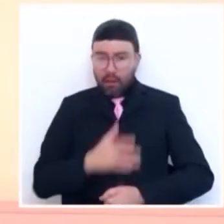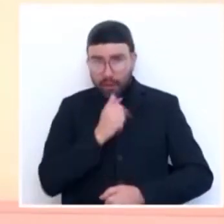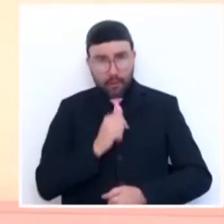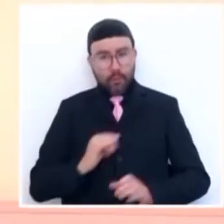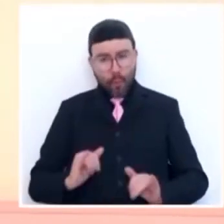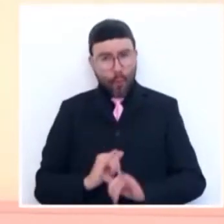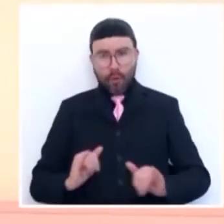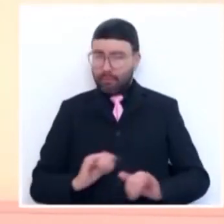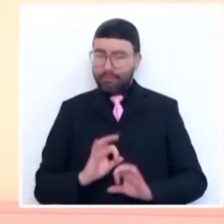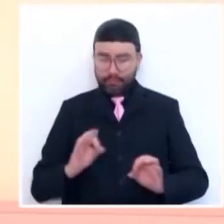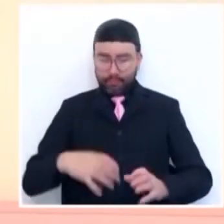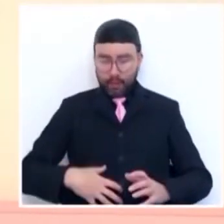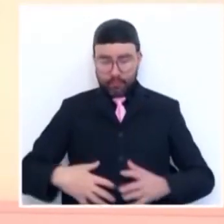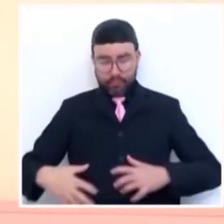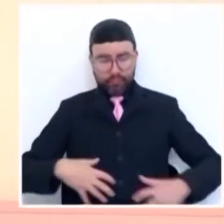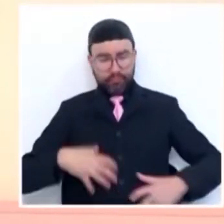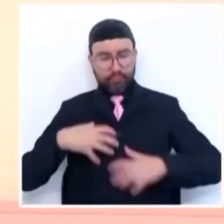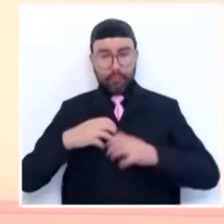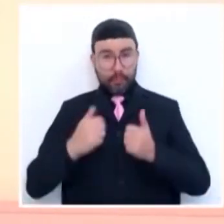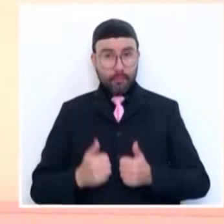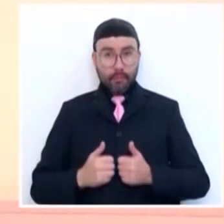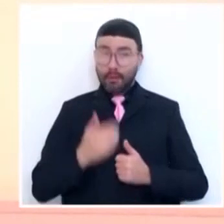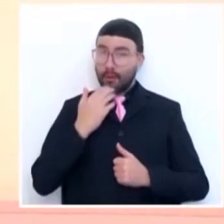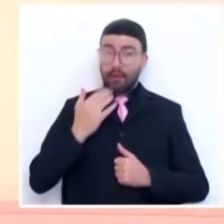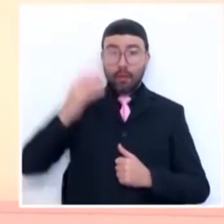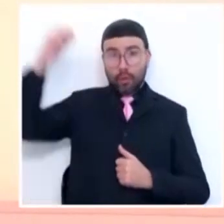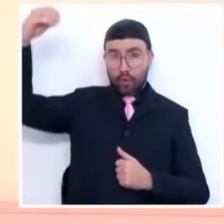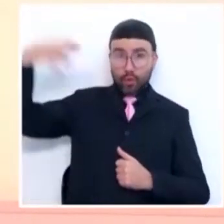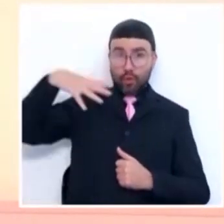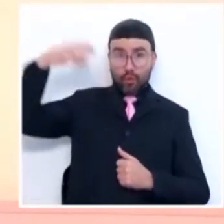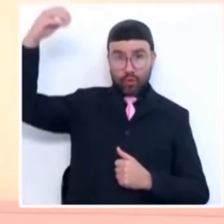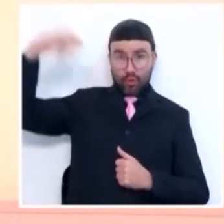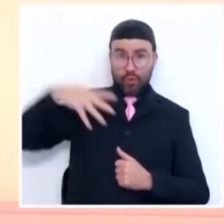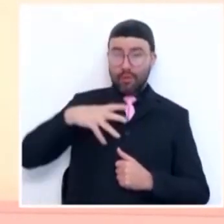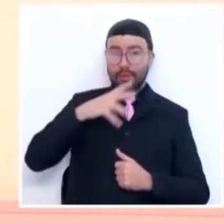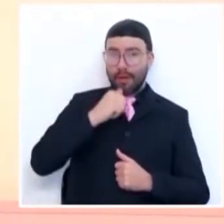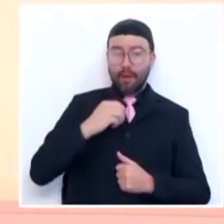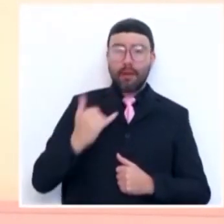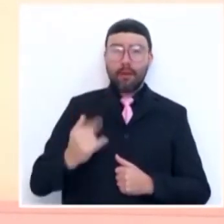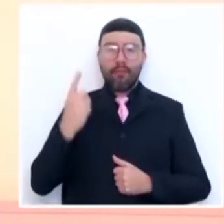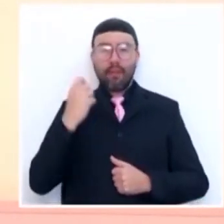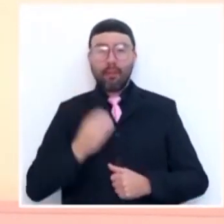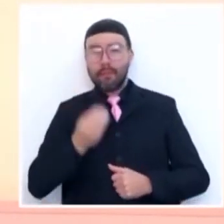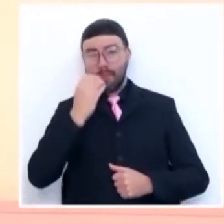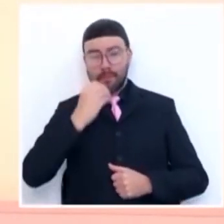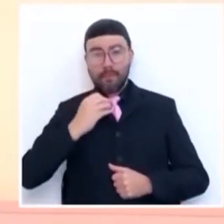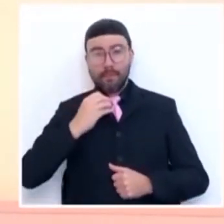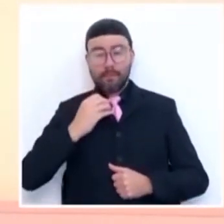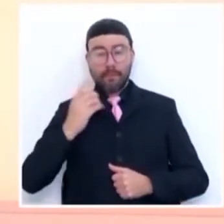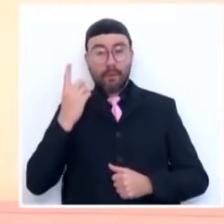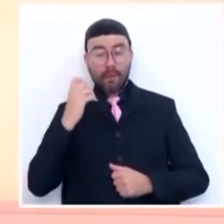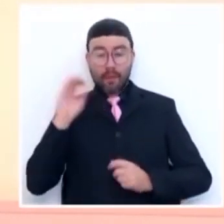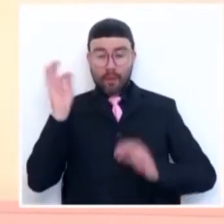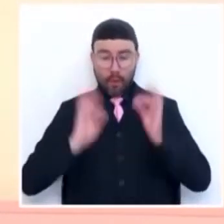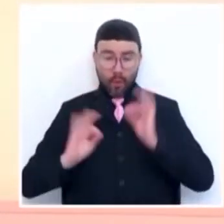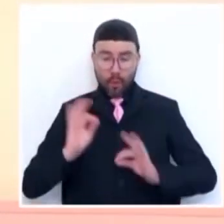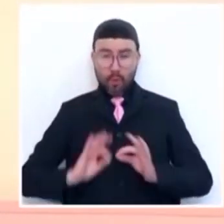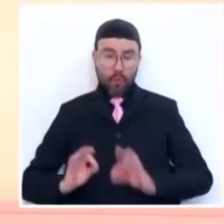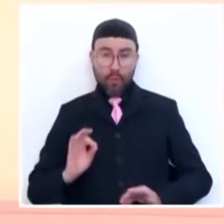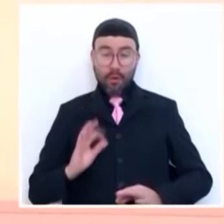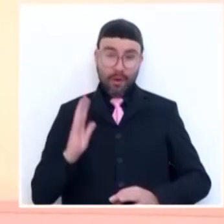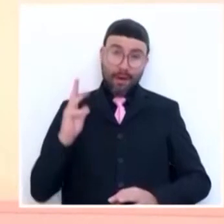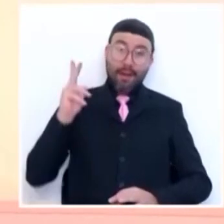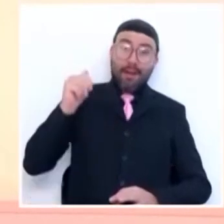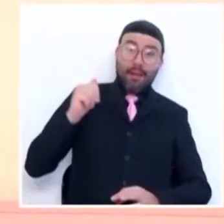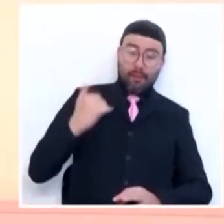adelgacen. Cuando no nos da luz solar, no hay suficiente producción de hormona del crecimiento y